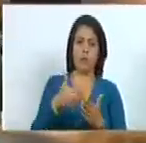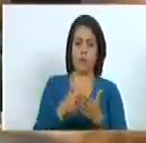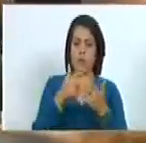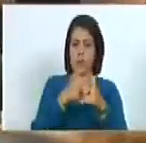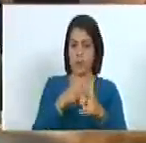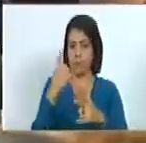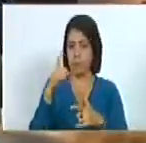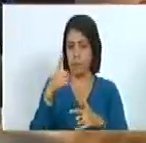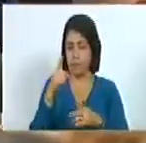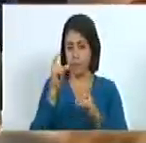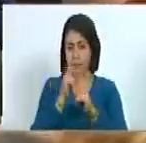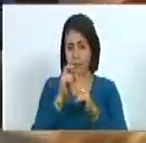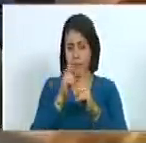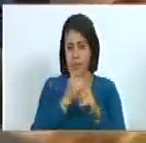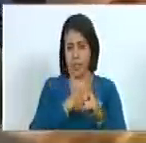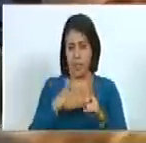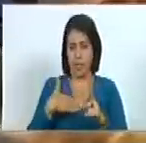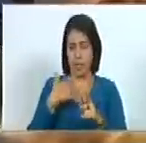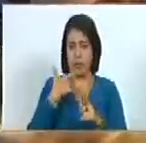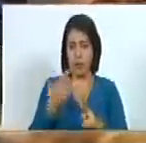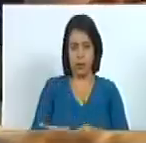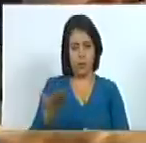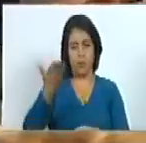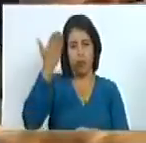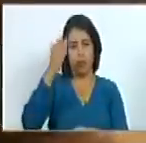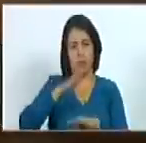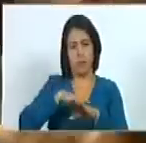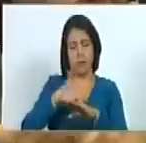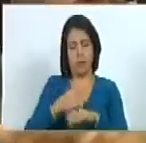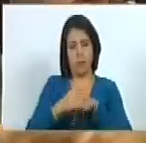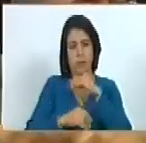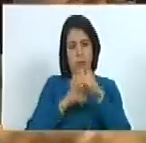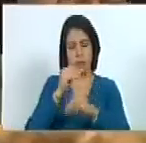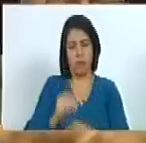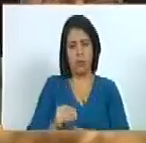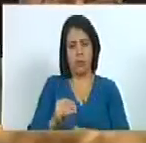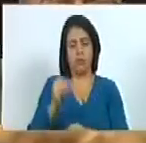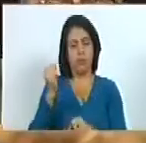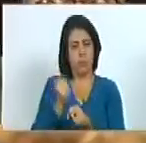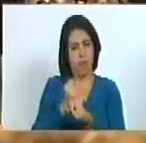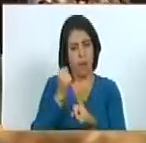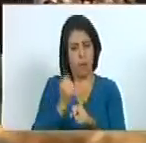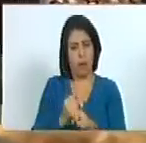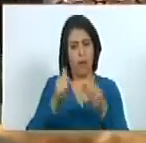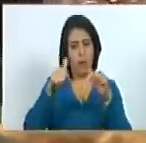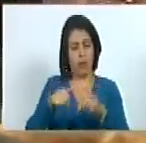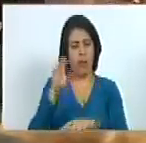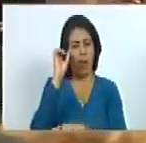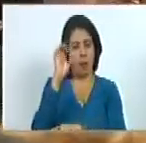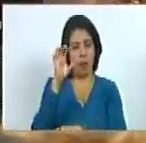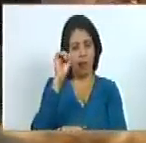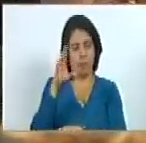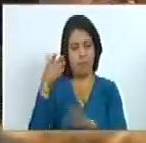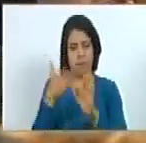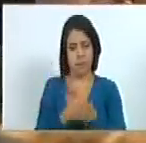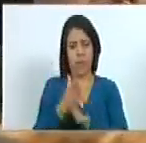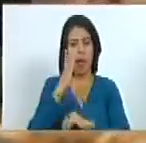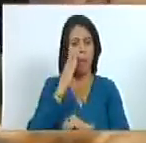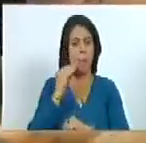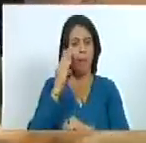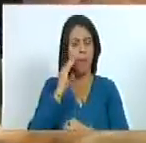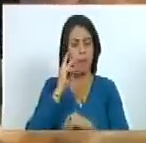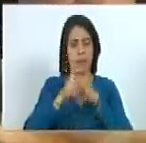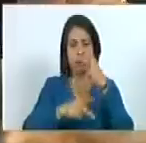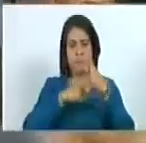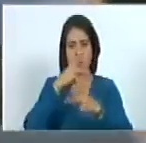de este derecho de palabra queremos exaltar lo que fue su paso por acá por el Parlamento, lo que fue su trayectoria política, lo